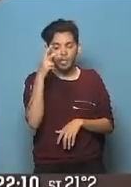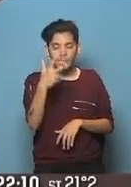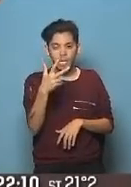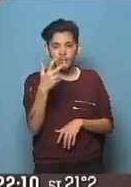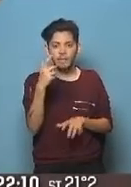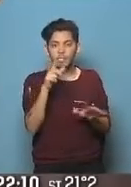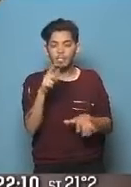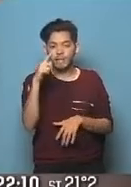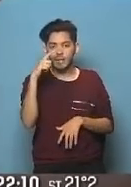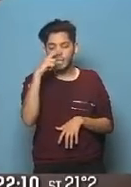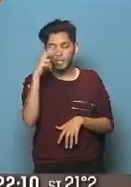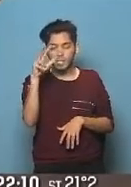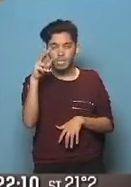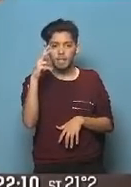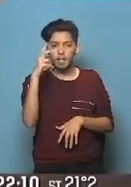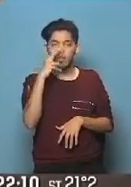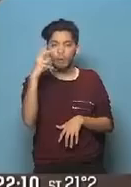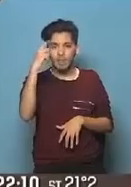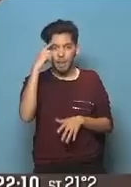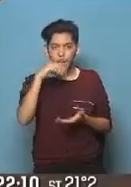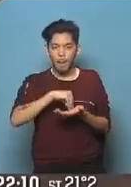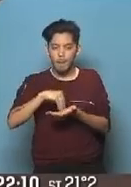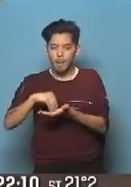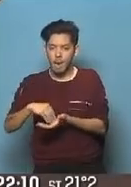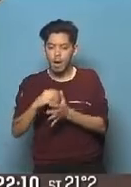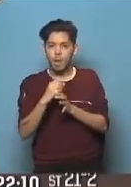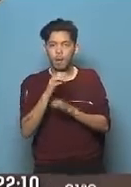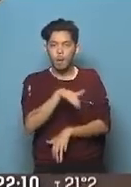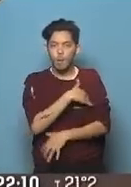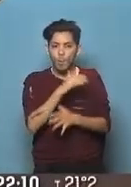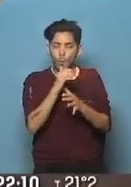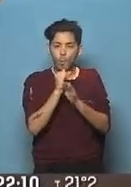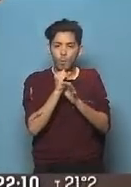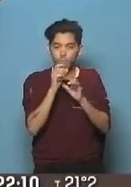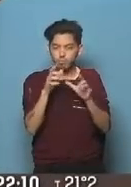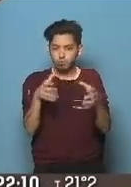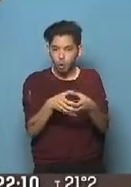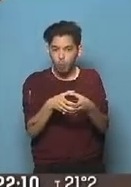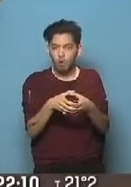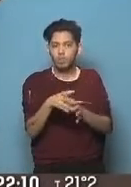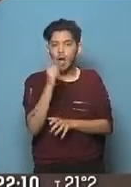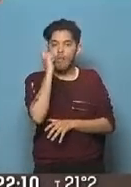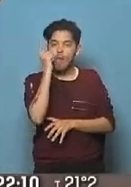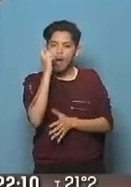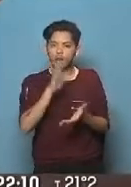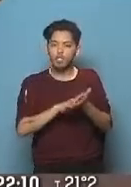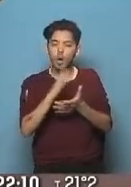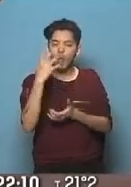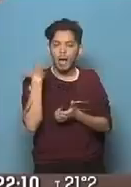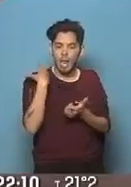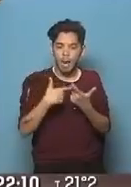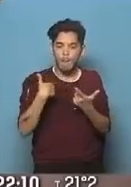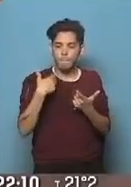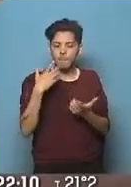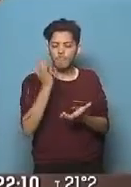había 73. Es decir, cada vez hay más diputados que pertenecen a las iglesias evangélicas y que tienen una ideología en términos de género, de derechos de las